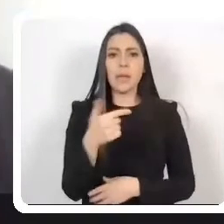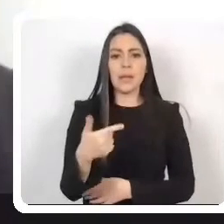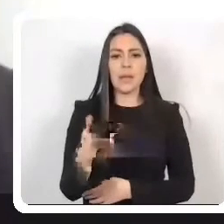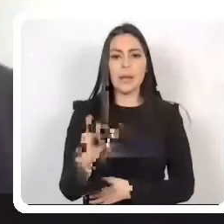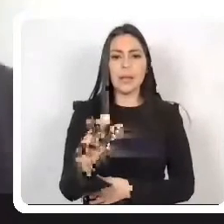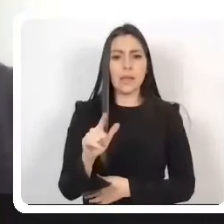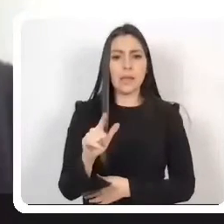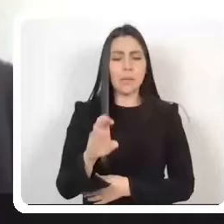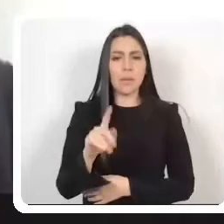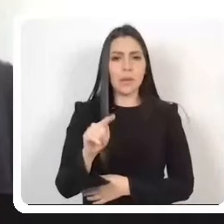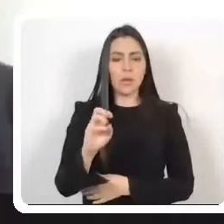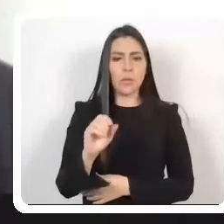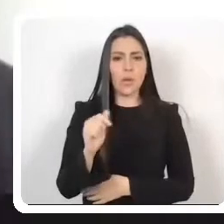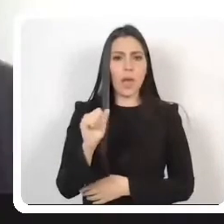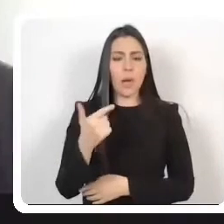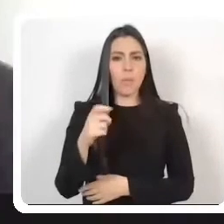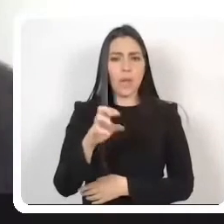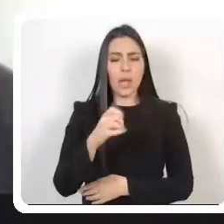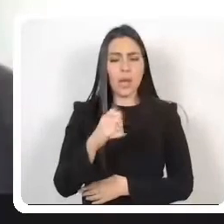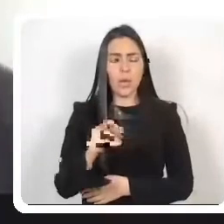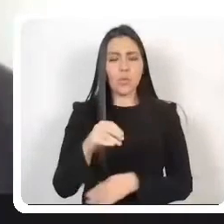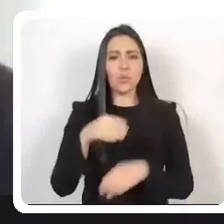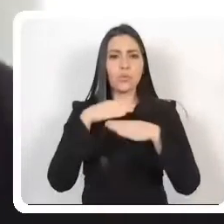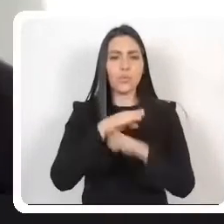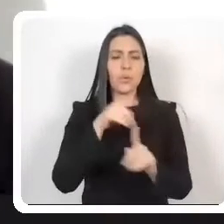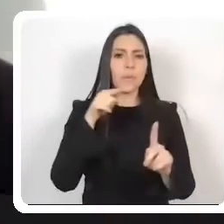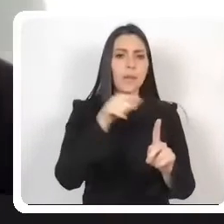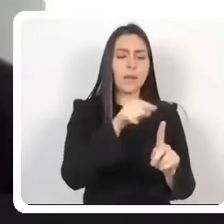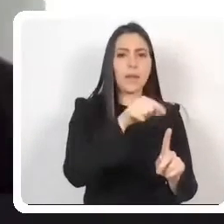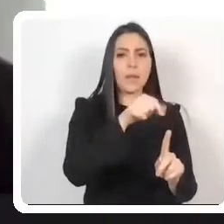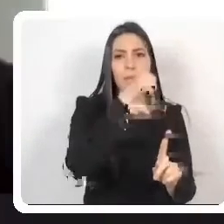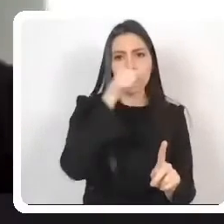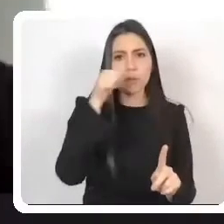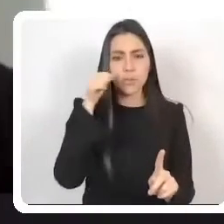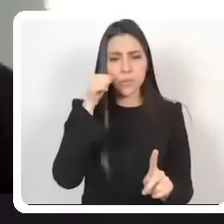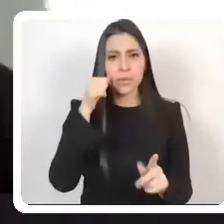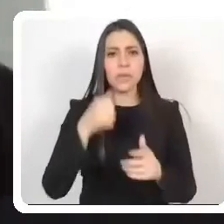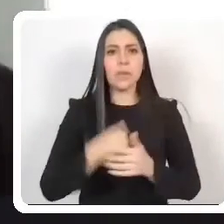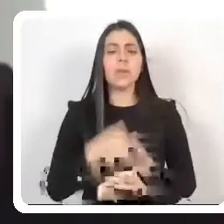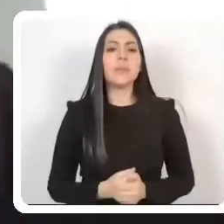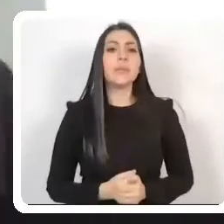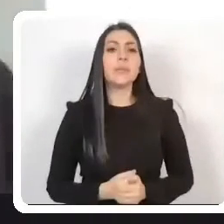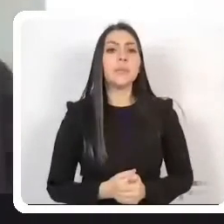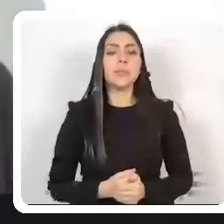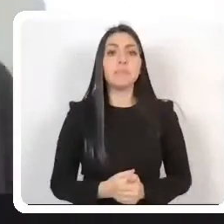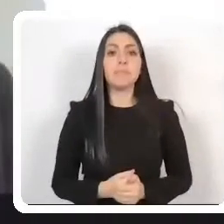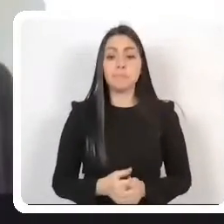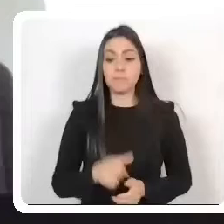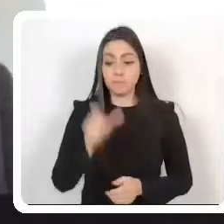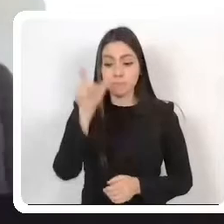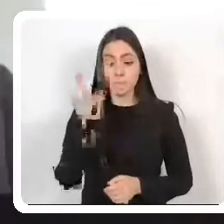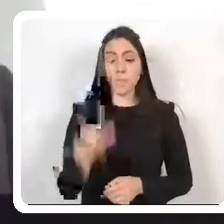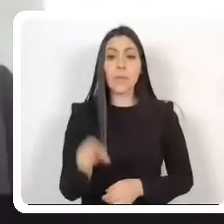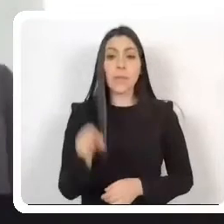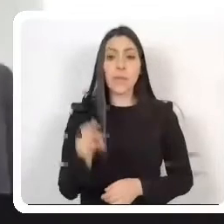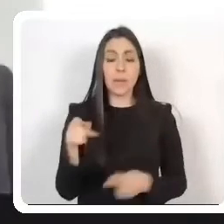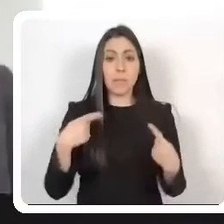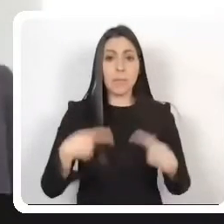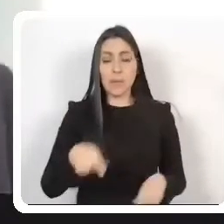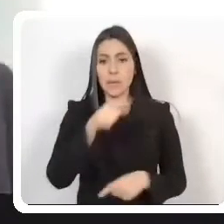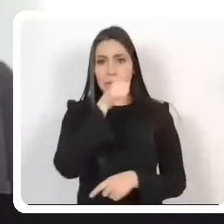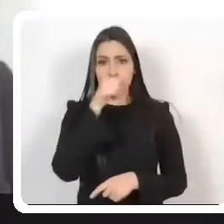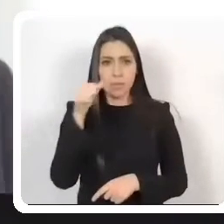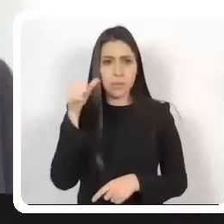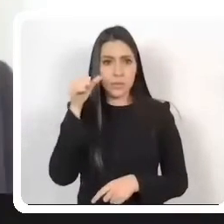acerca del benemérito de las Américas. La figura de don Benito Juárez García